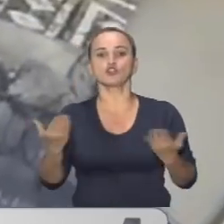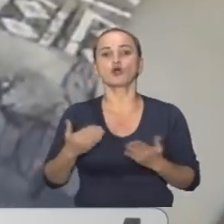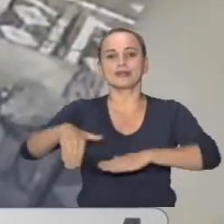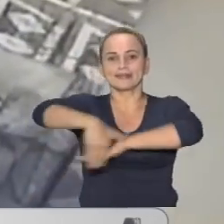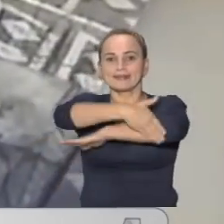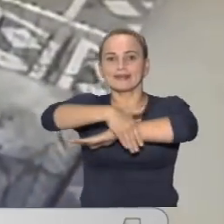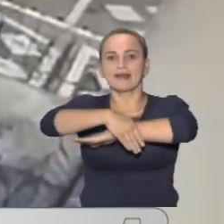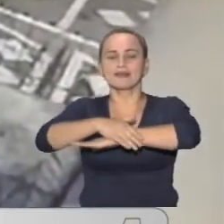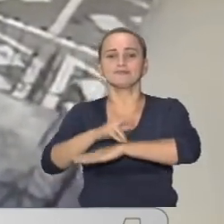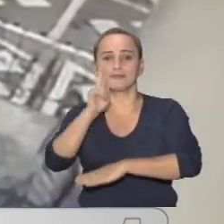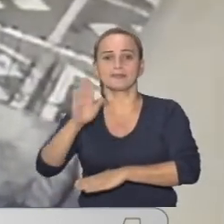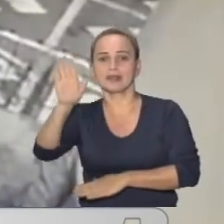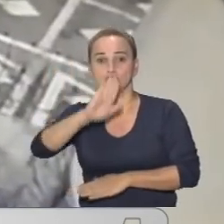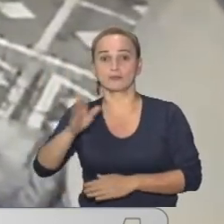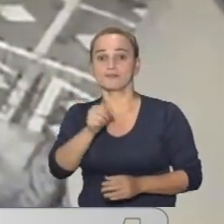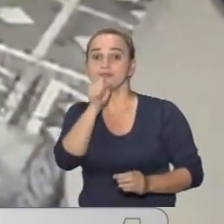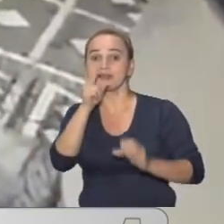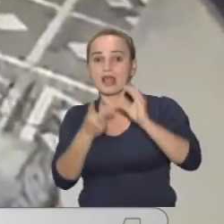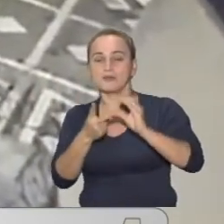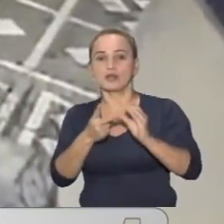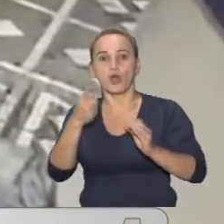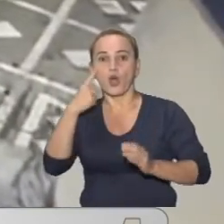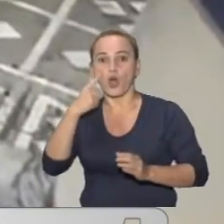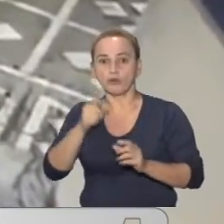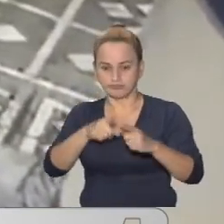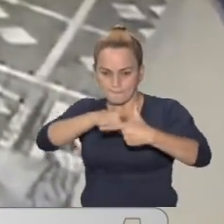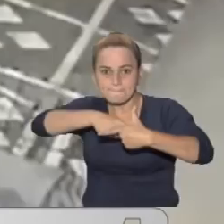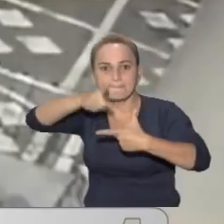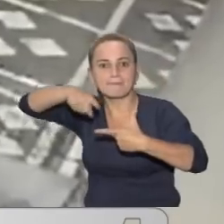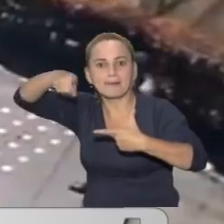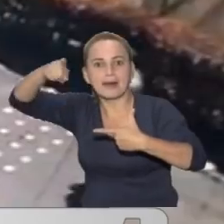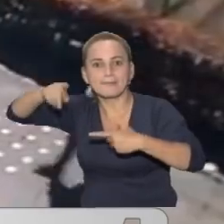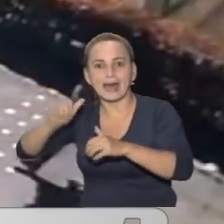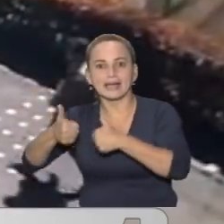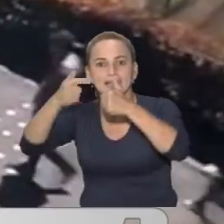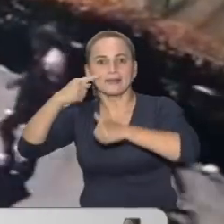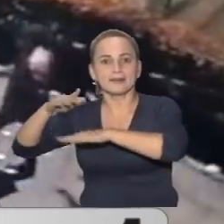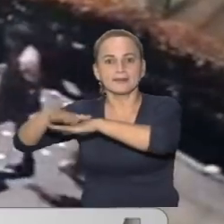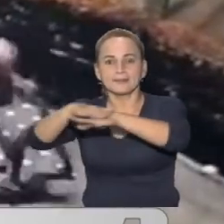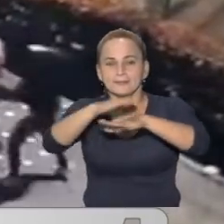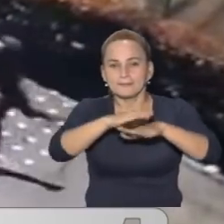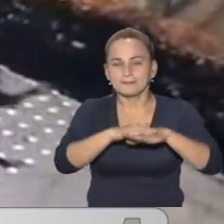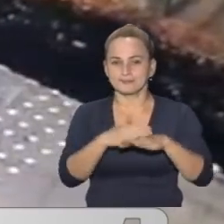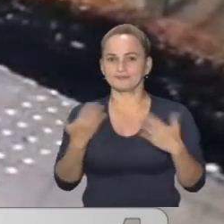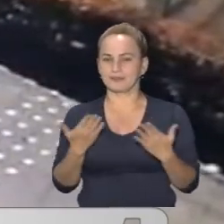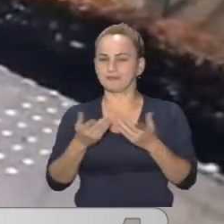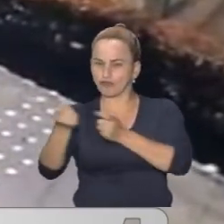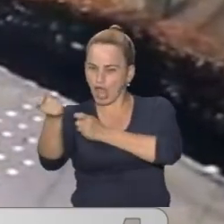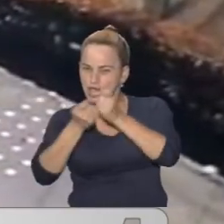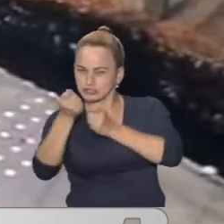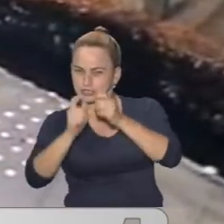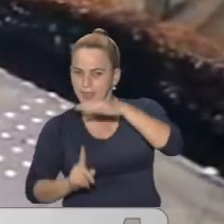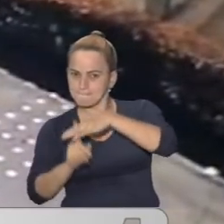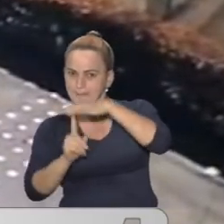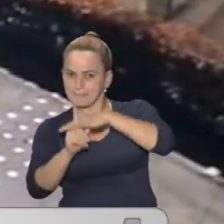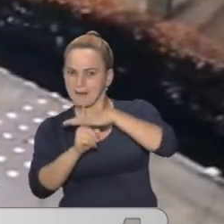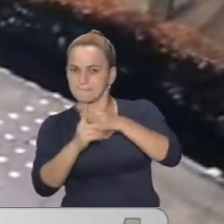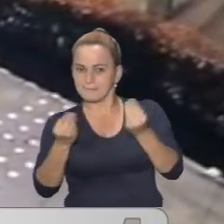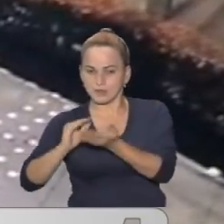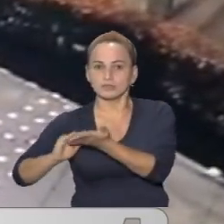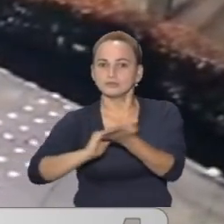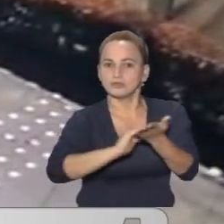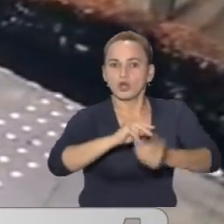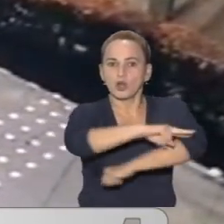calles del país. Este noticiero revela la cifra más reciente que manejan las autoridades y con las que se crean nuevas estrategias para frenar